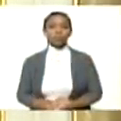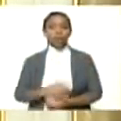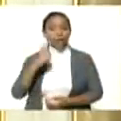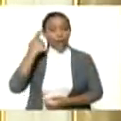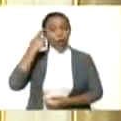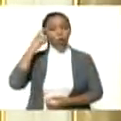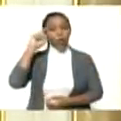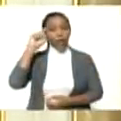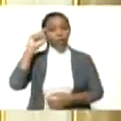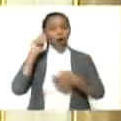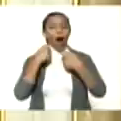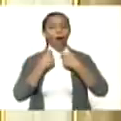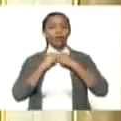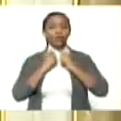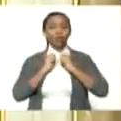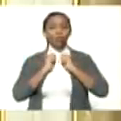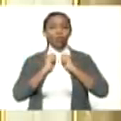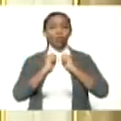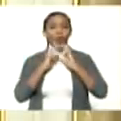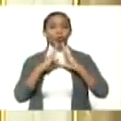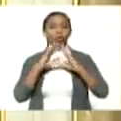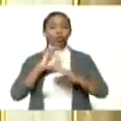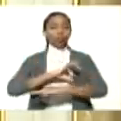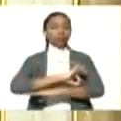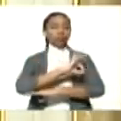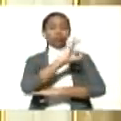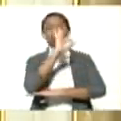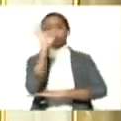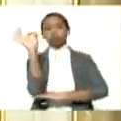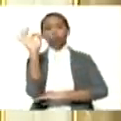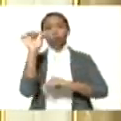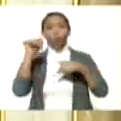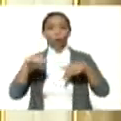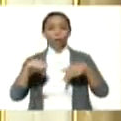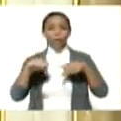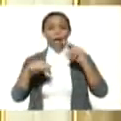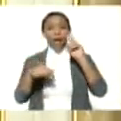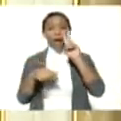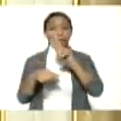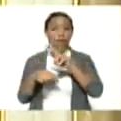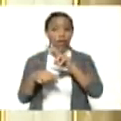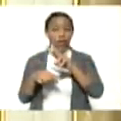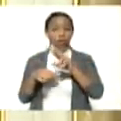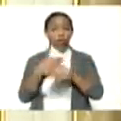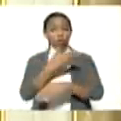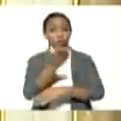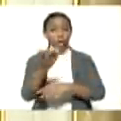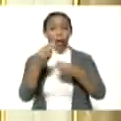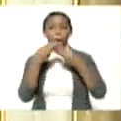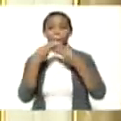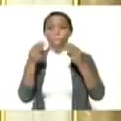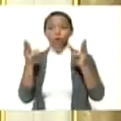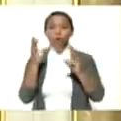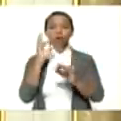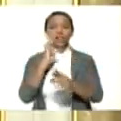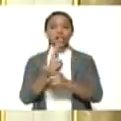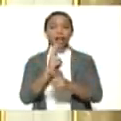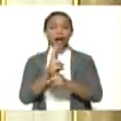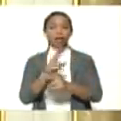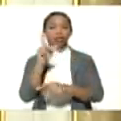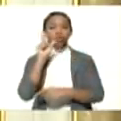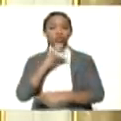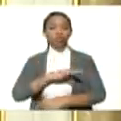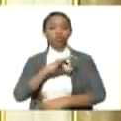recordando a Aristóbulo todo el día de hoy. He visto las imágenes que ustedes han publicado en sus redes sociales, en